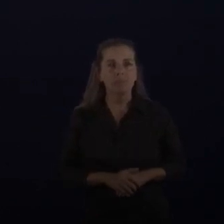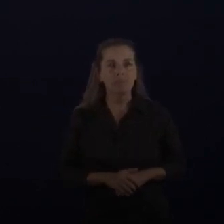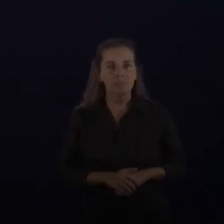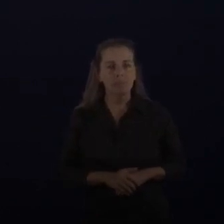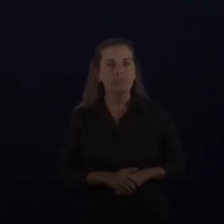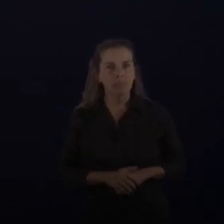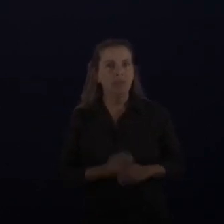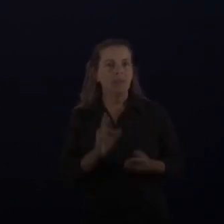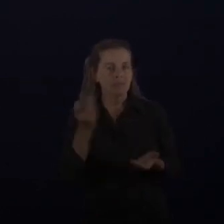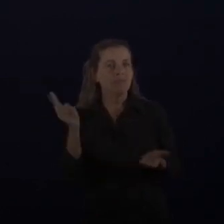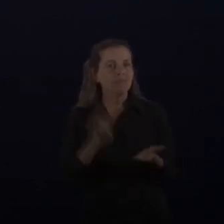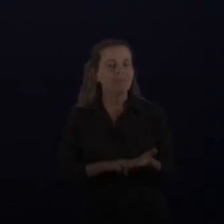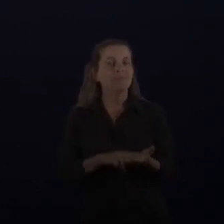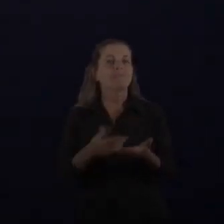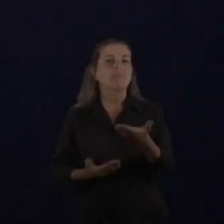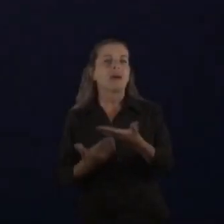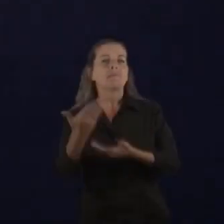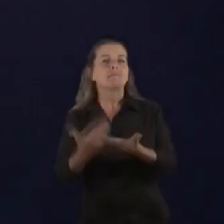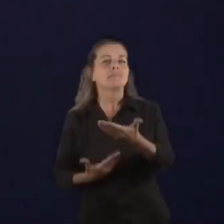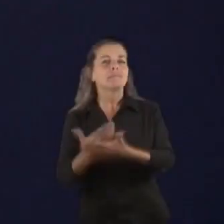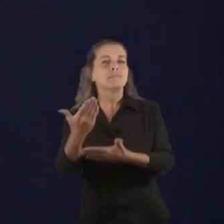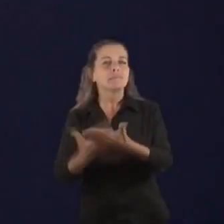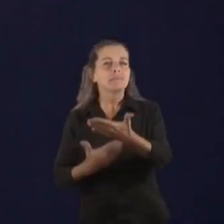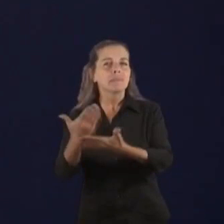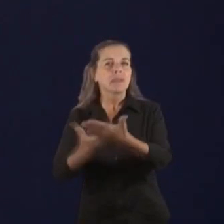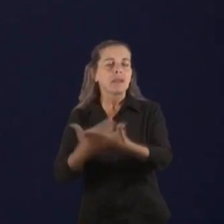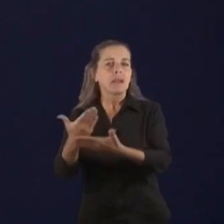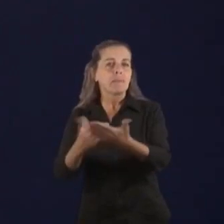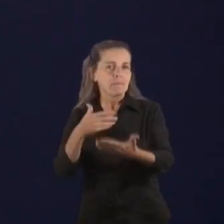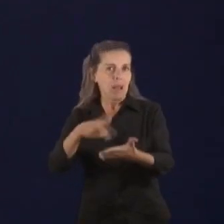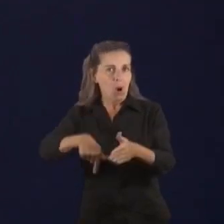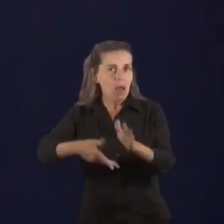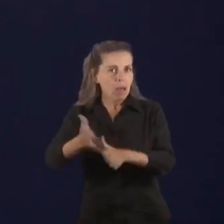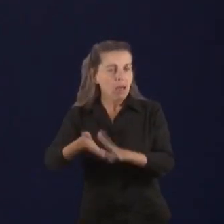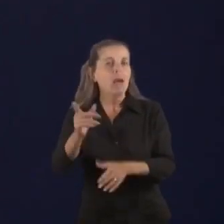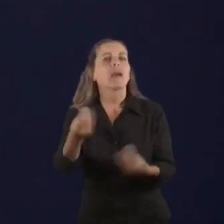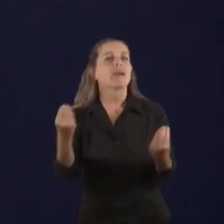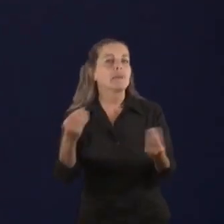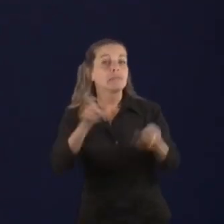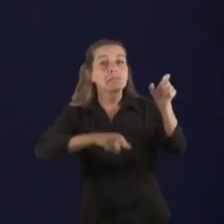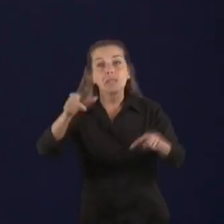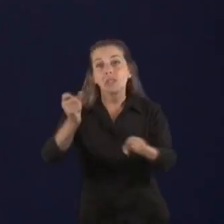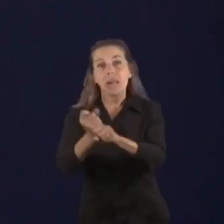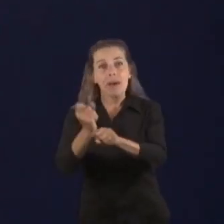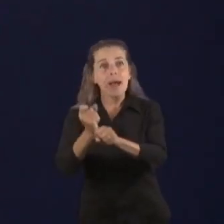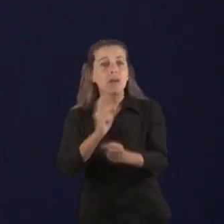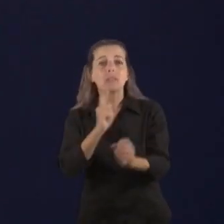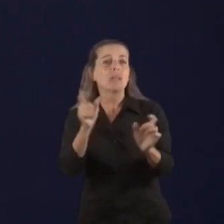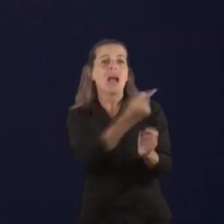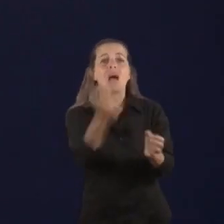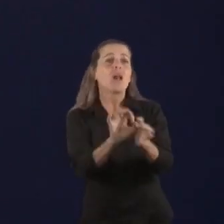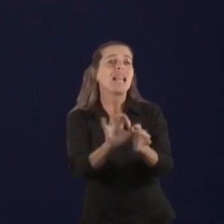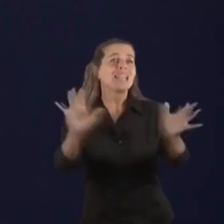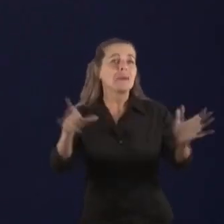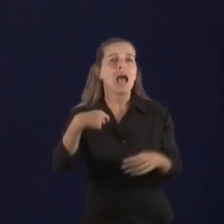que va a estar, repito, publicado en las próximas horas, los trabajadores tendrán la libertad de derivar sus